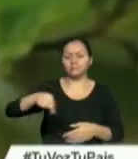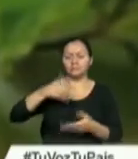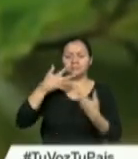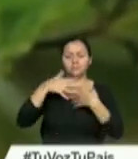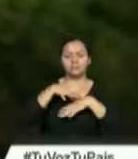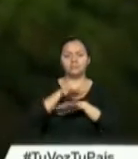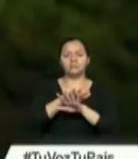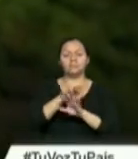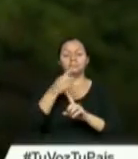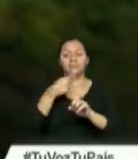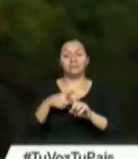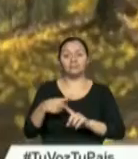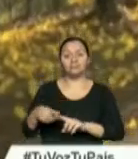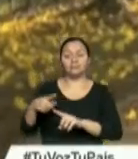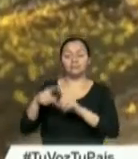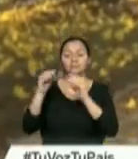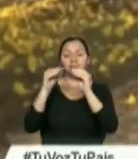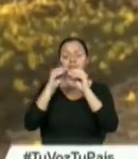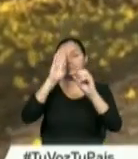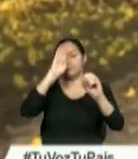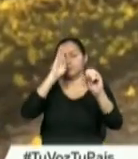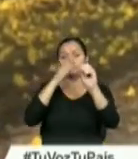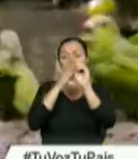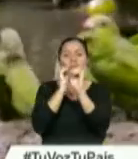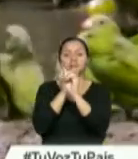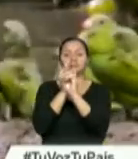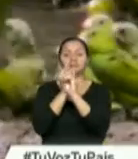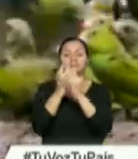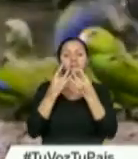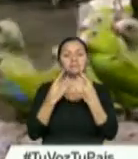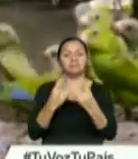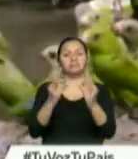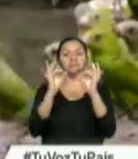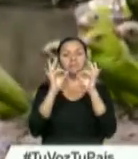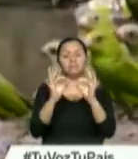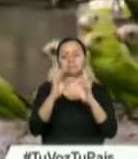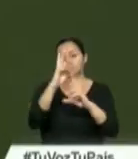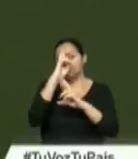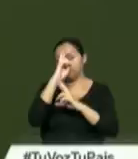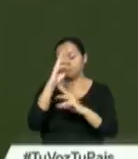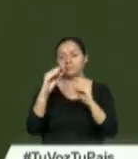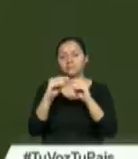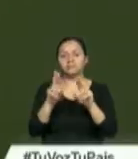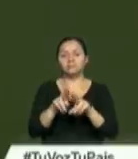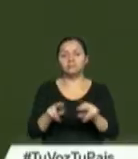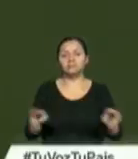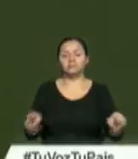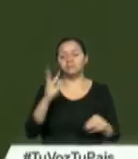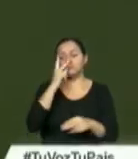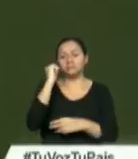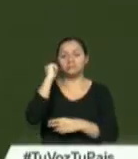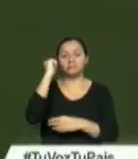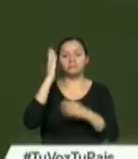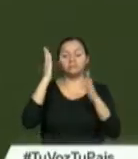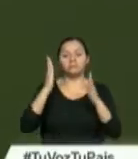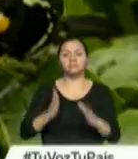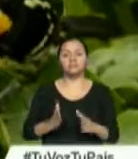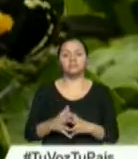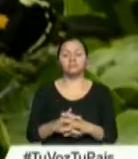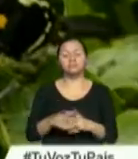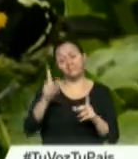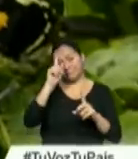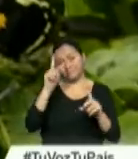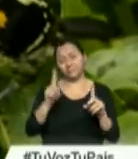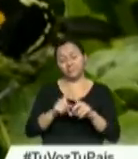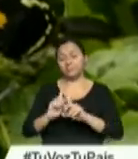integrar a la biodiversidad con marcos institucionales eficaces, con pleno respeto por la naturaleza y los derechos humanos. El Convenio